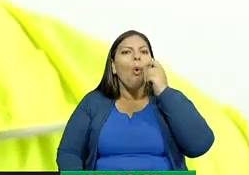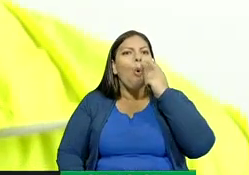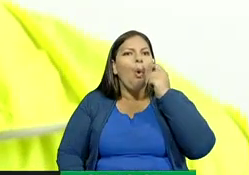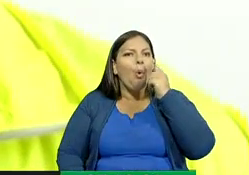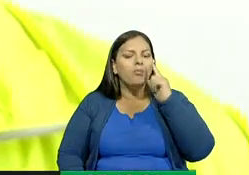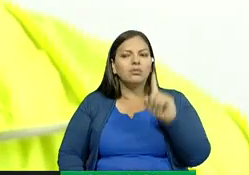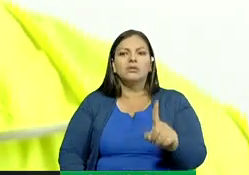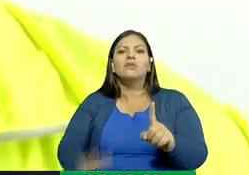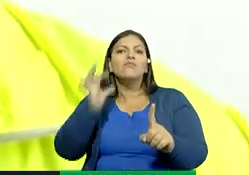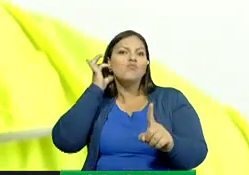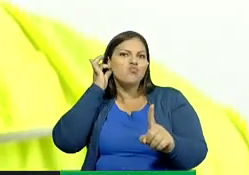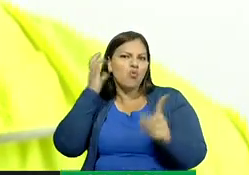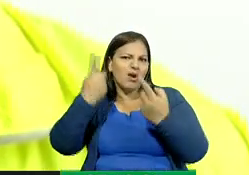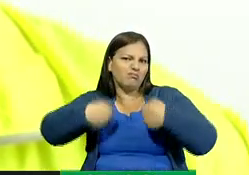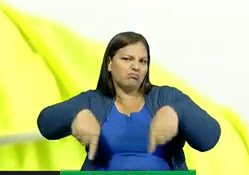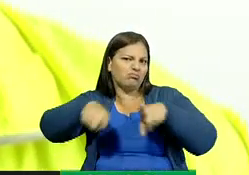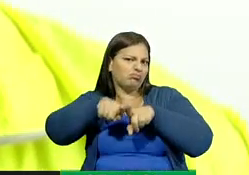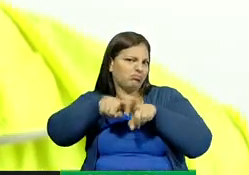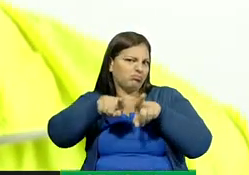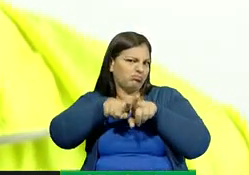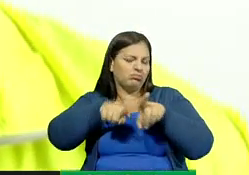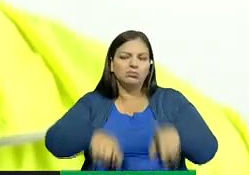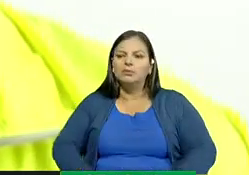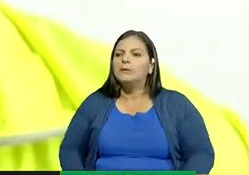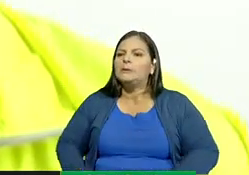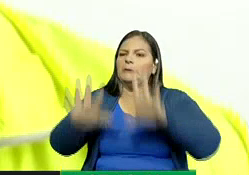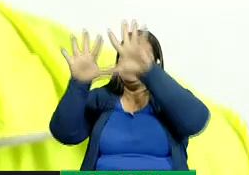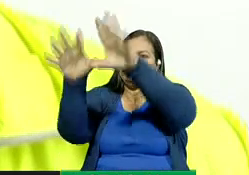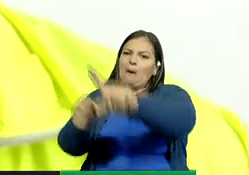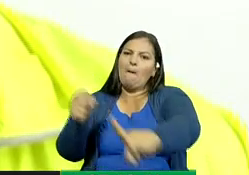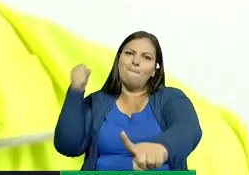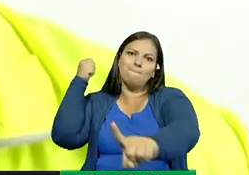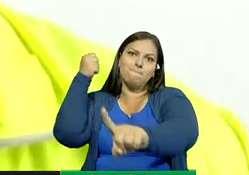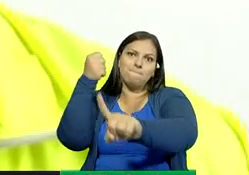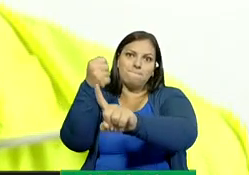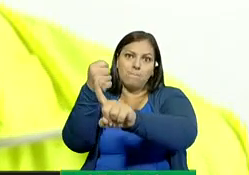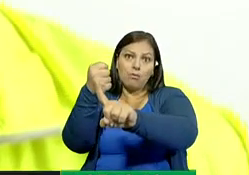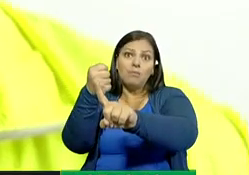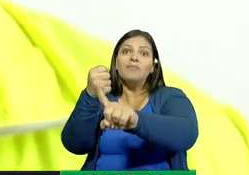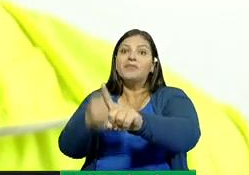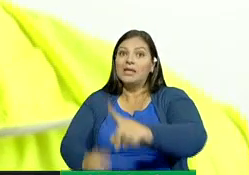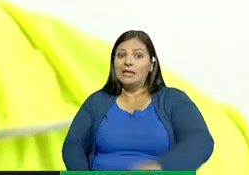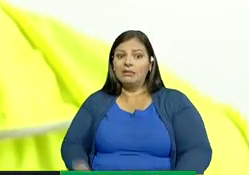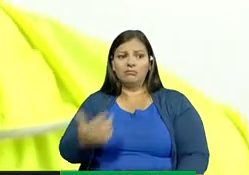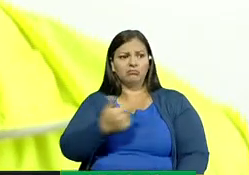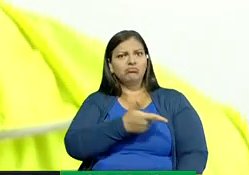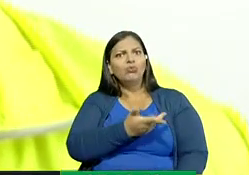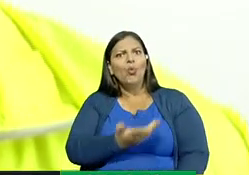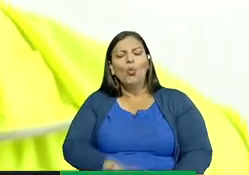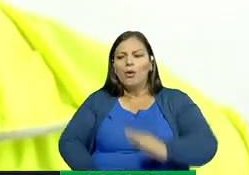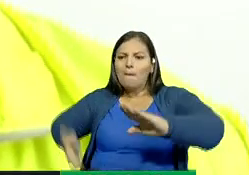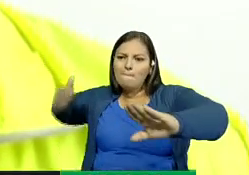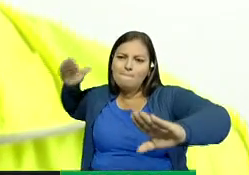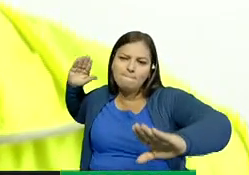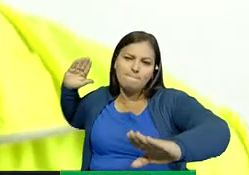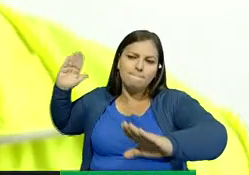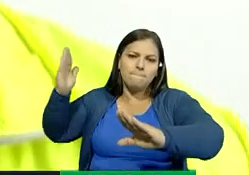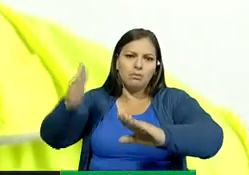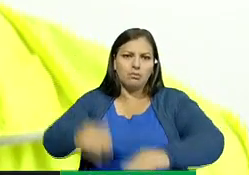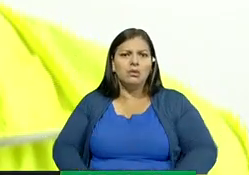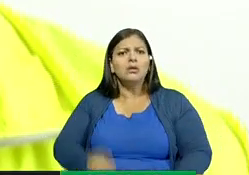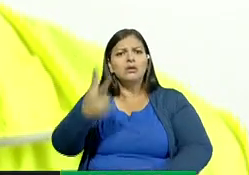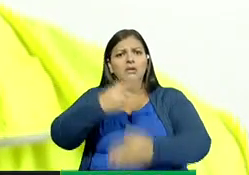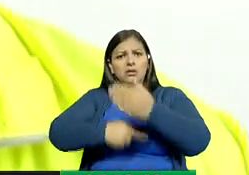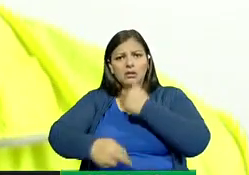instantes en los cuales los hijos una joven de 14 años y un joven de 12 años tratan de impedir